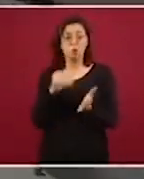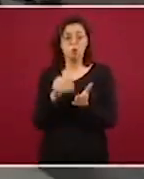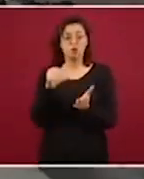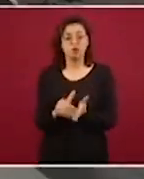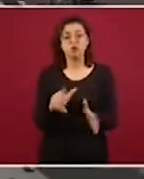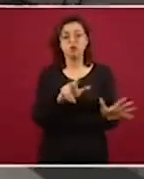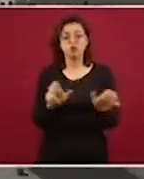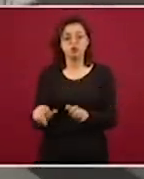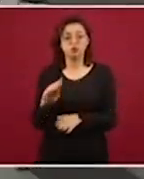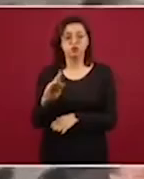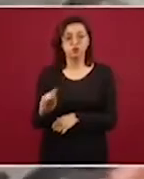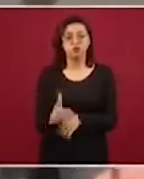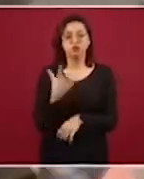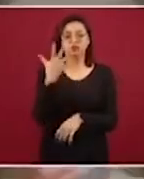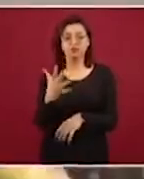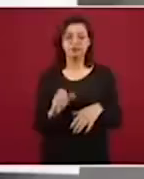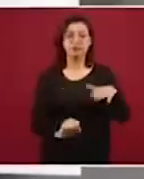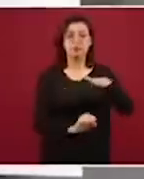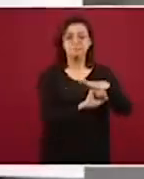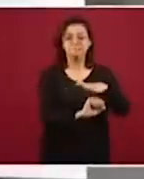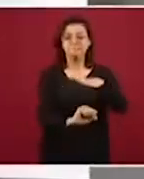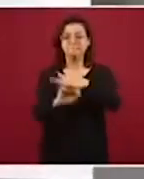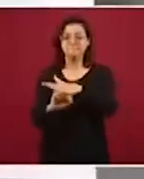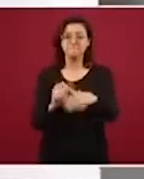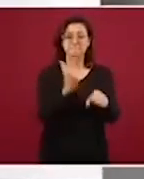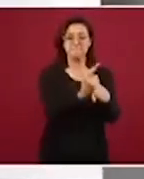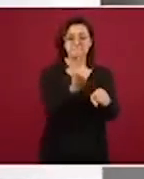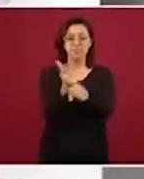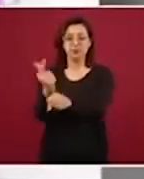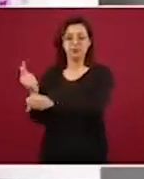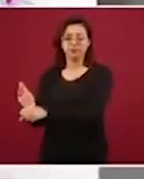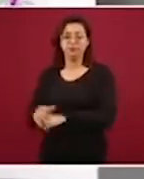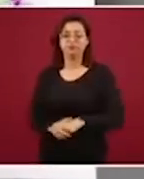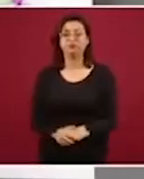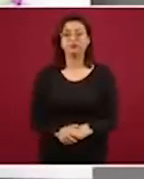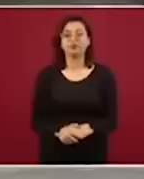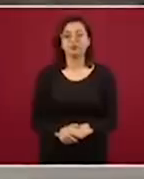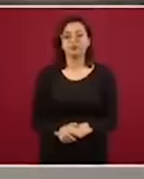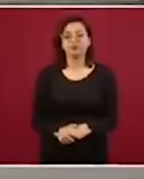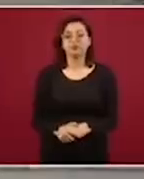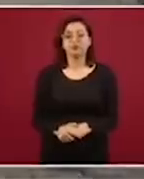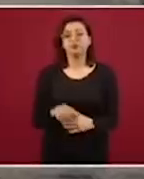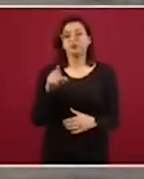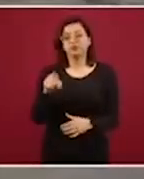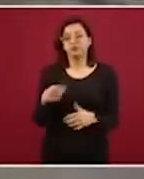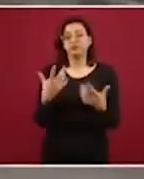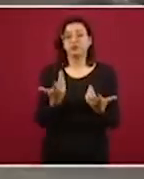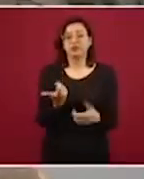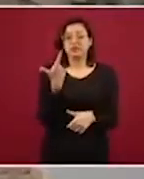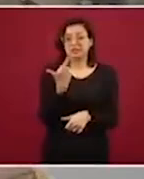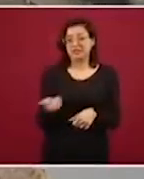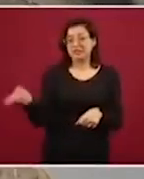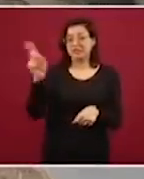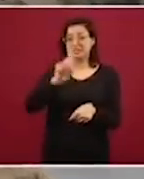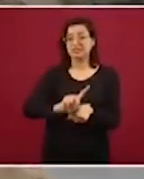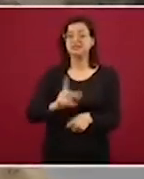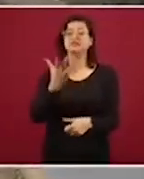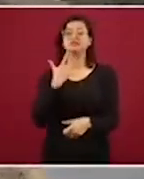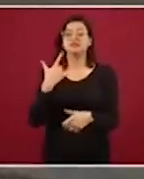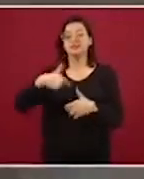metros cúbicos de plataformas. La terminal de combustible con capacidad de autonomía de hasta 7 días tiene un avance